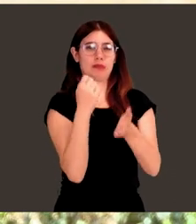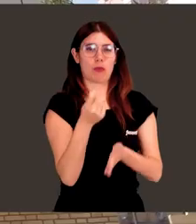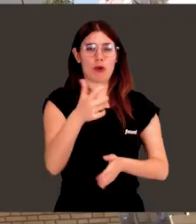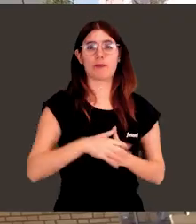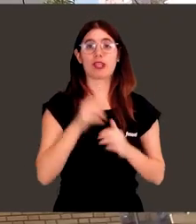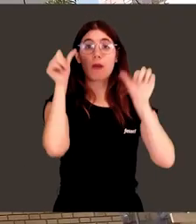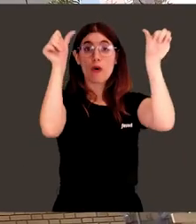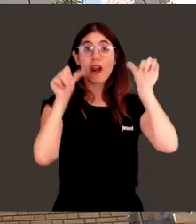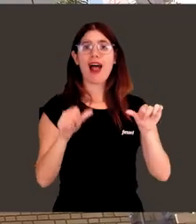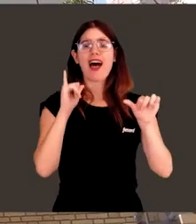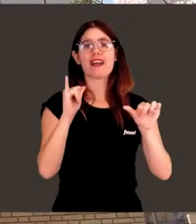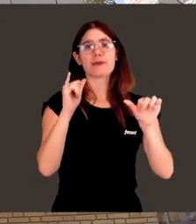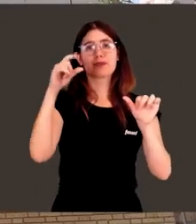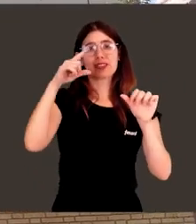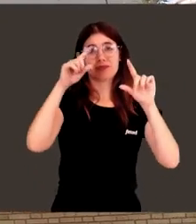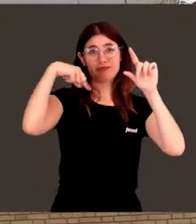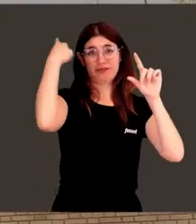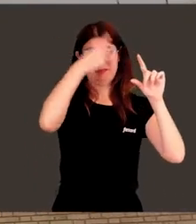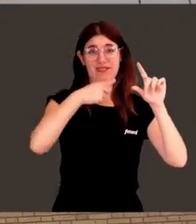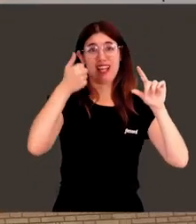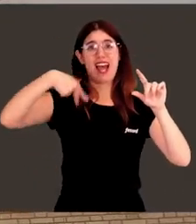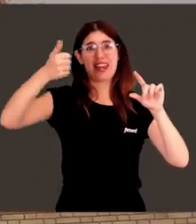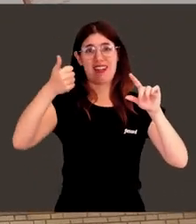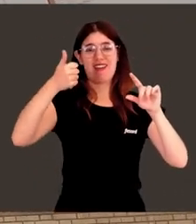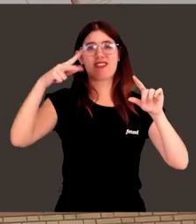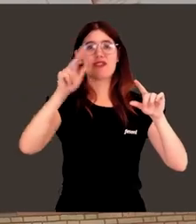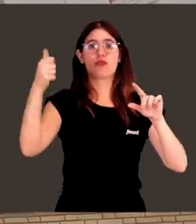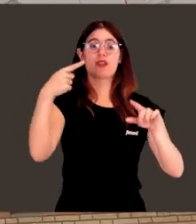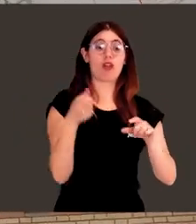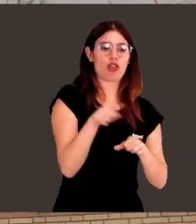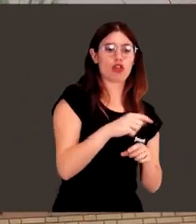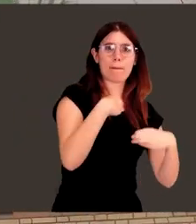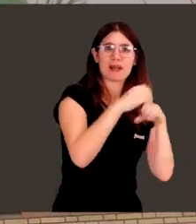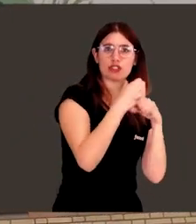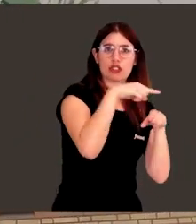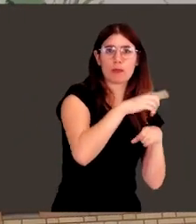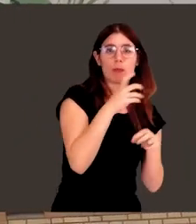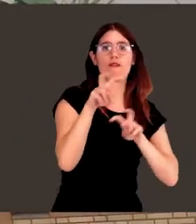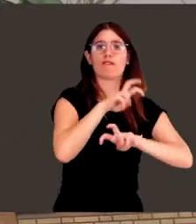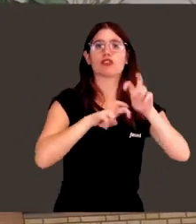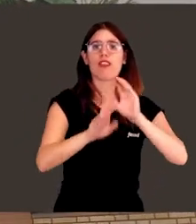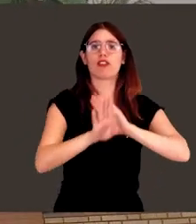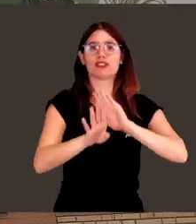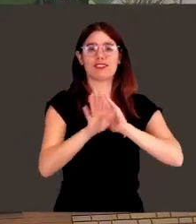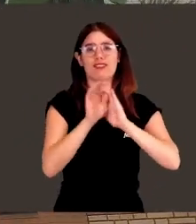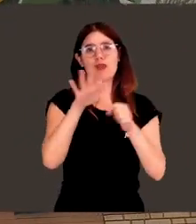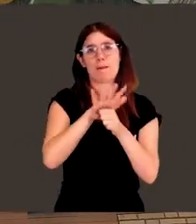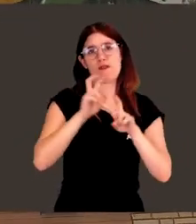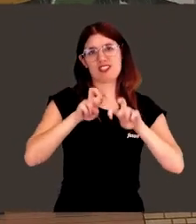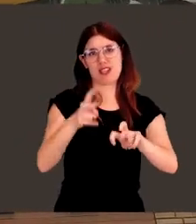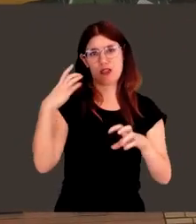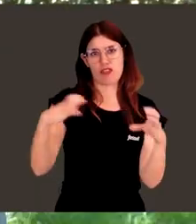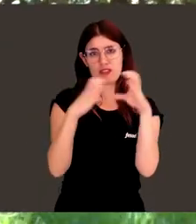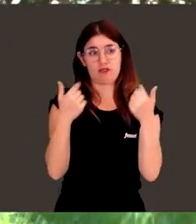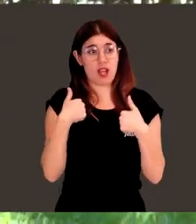simbología. En el mural sobresale en un extremo el retrato de Ana Yuc. En el otro, un microscopio que simboliza la búsqueda constante en el campo de la investigación